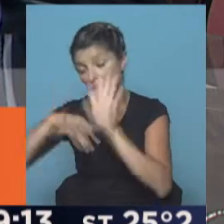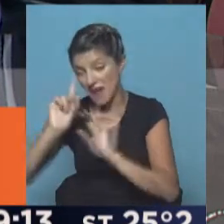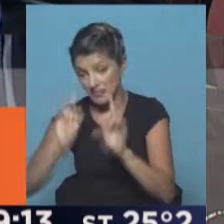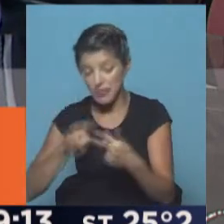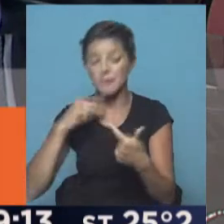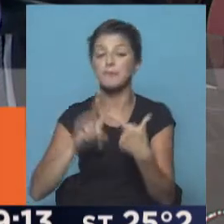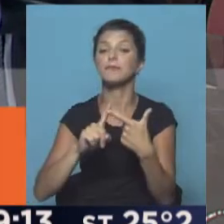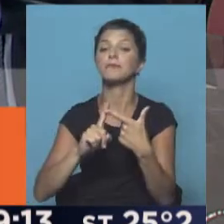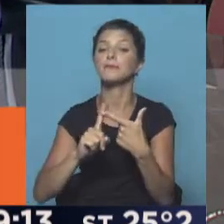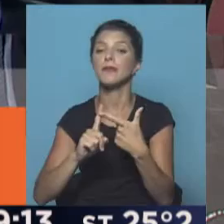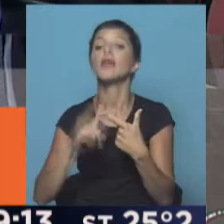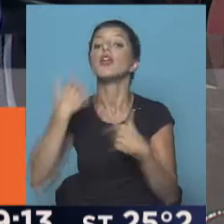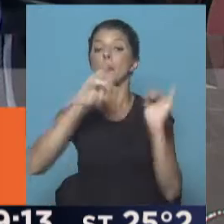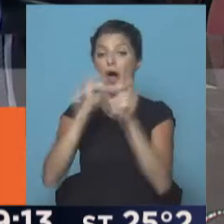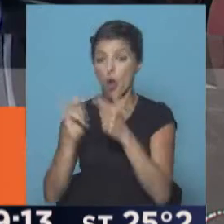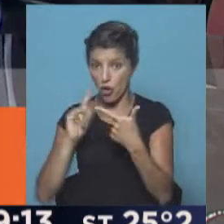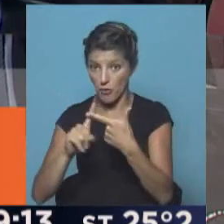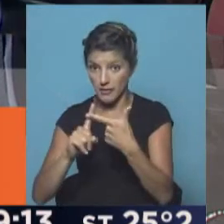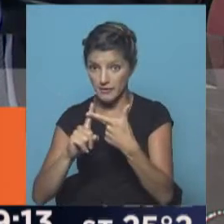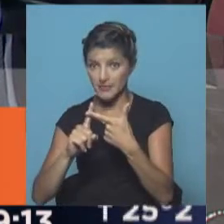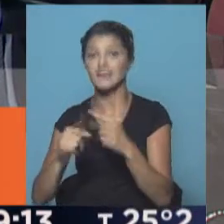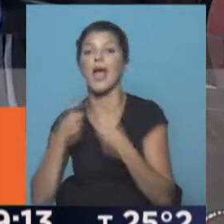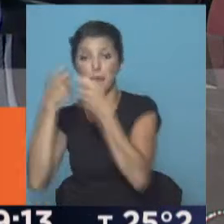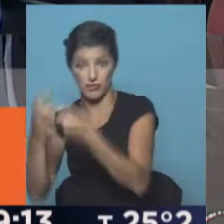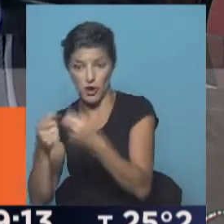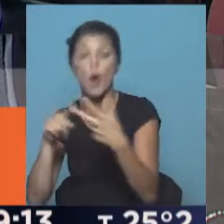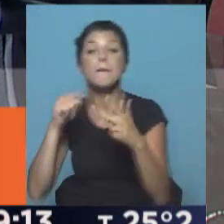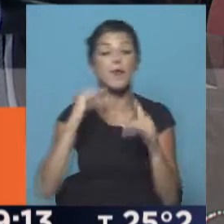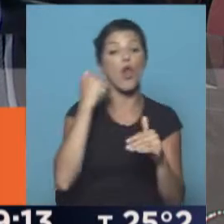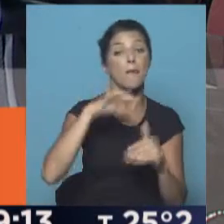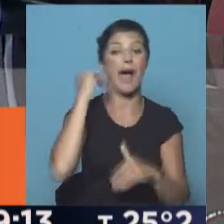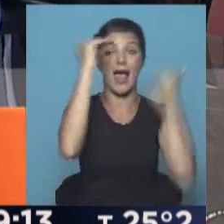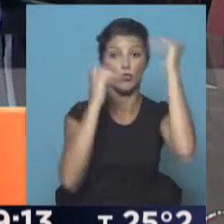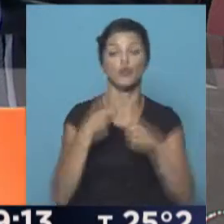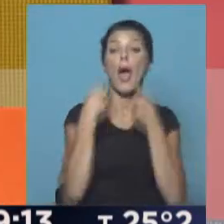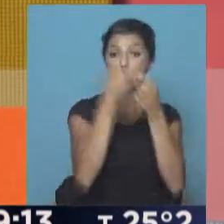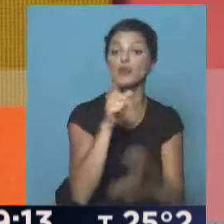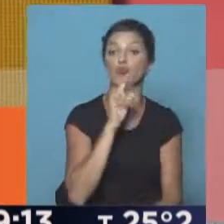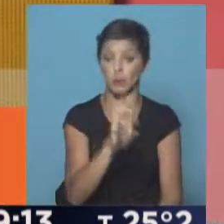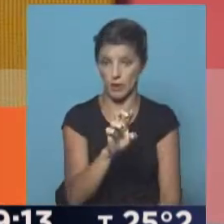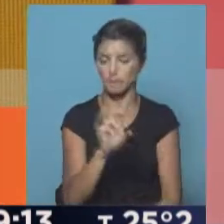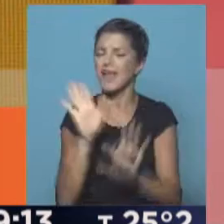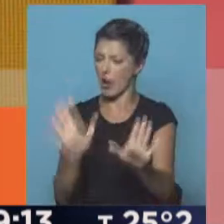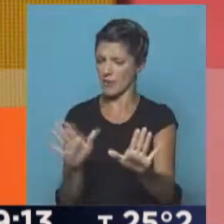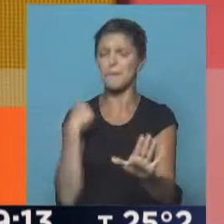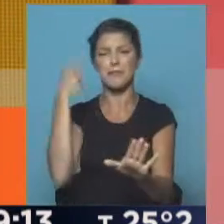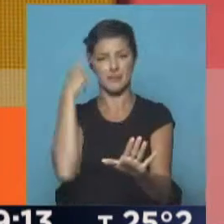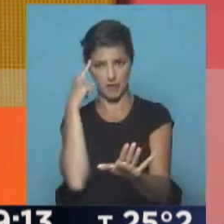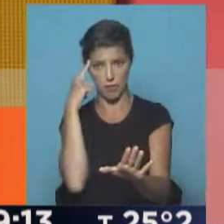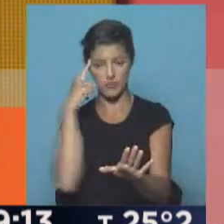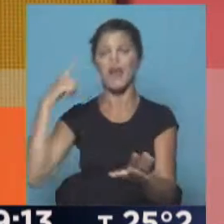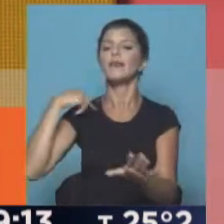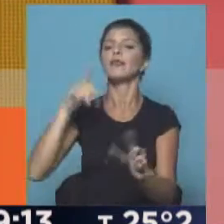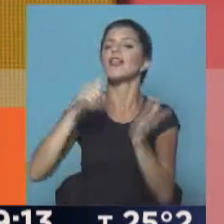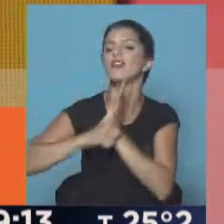y también es verdad que los más jóvenes votaron a Hillary y los de mayor edad a Trump. Pero si vemos también el tema de la raza, digamos, ¿no? Hubo una